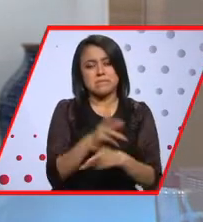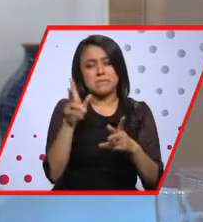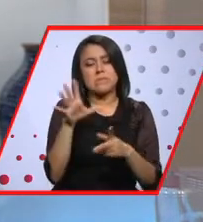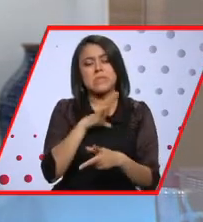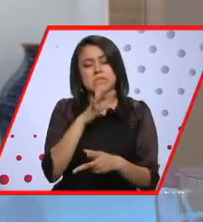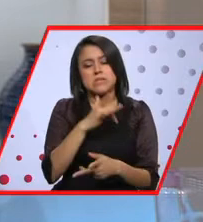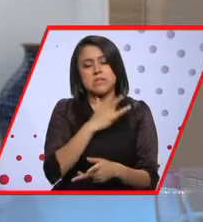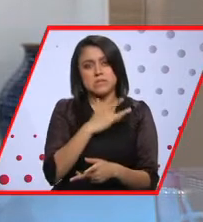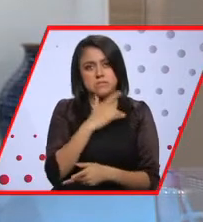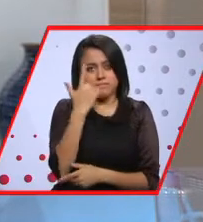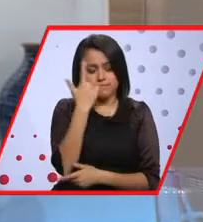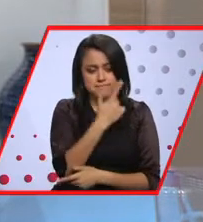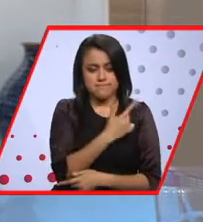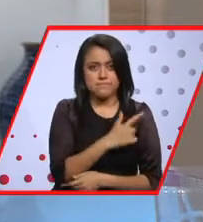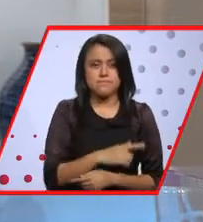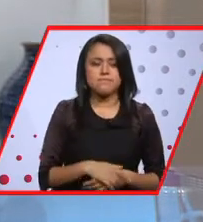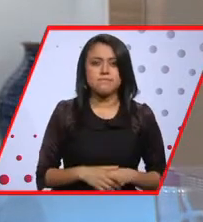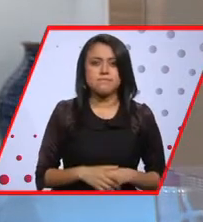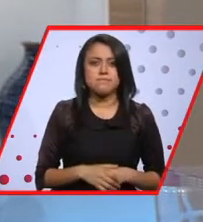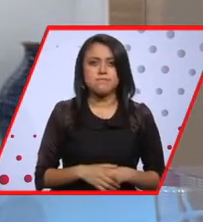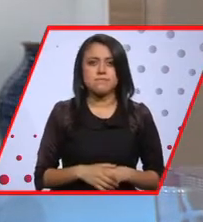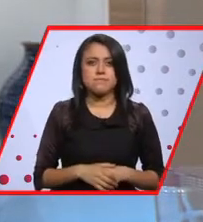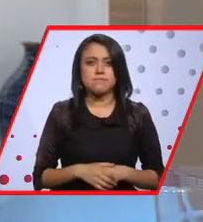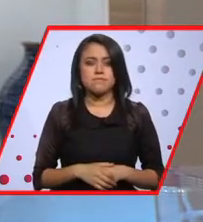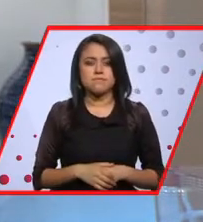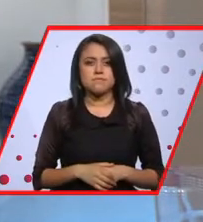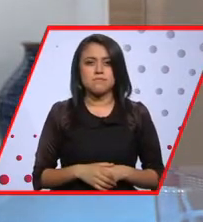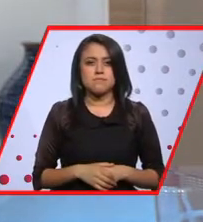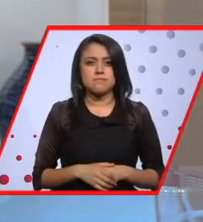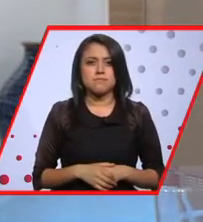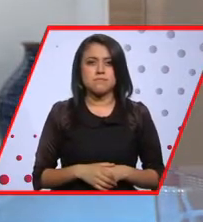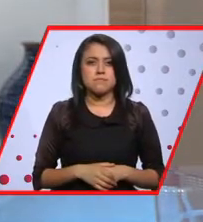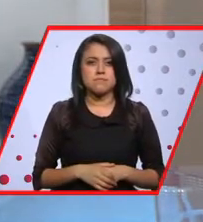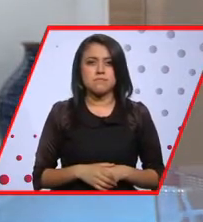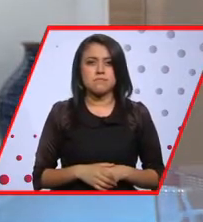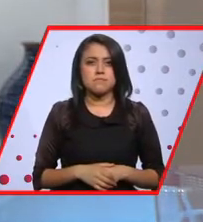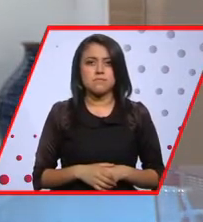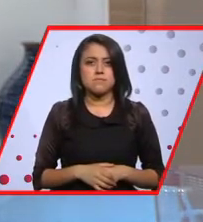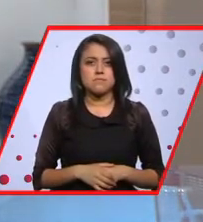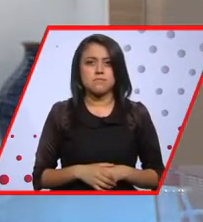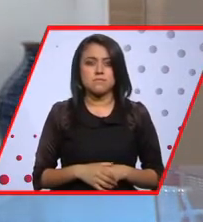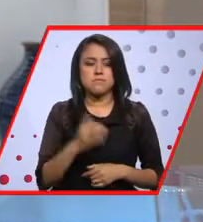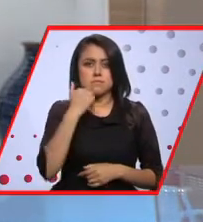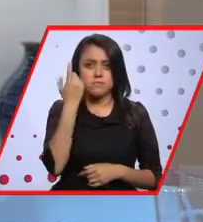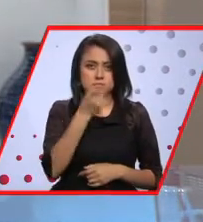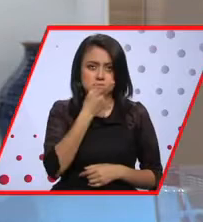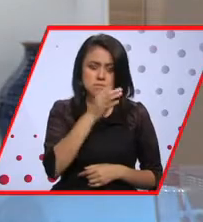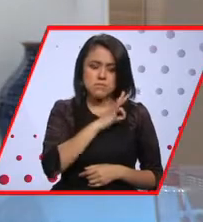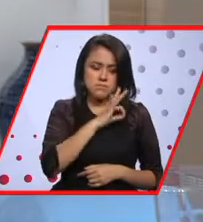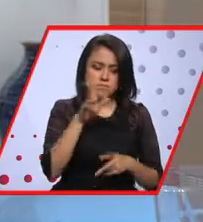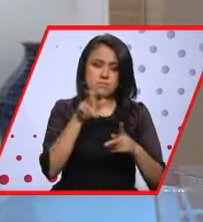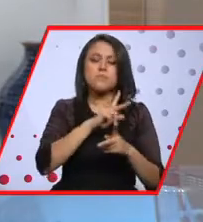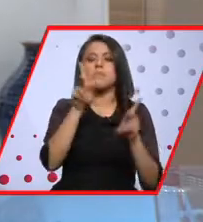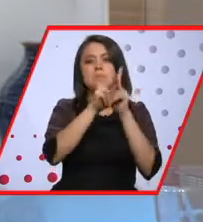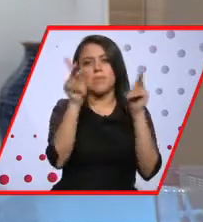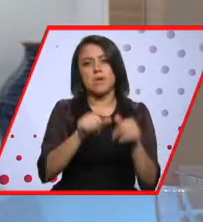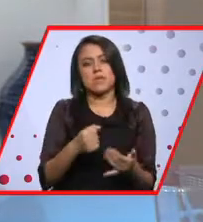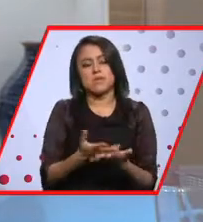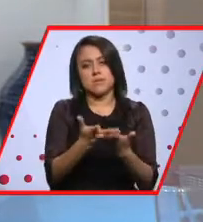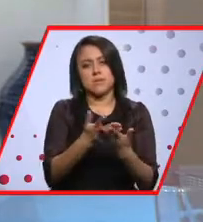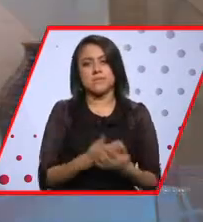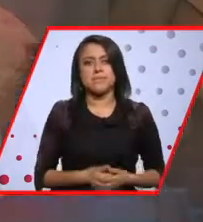pésame. Lamentamos mucho su pérdida, les deseamos una pronta resignación. Voy a hacer una pausa y vuelvo inmediato.